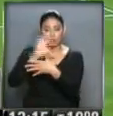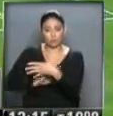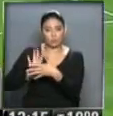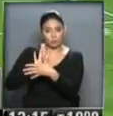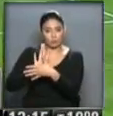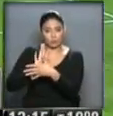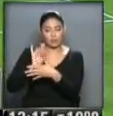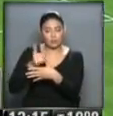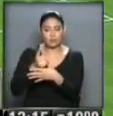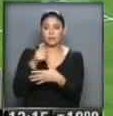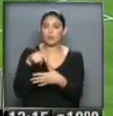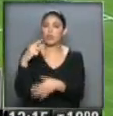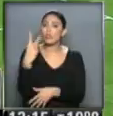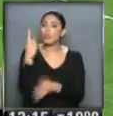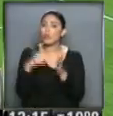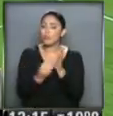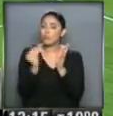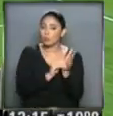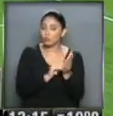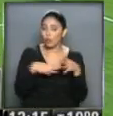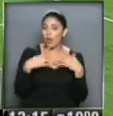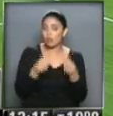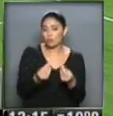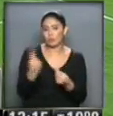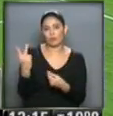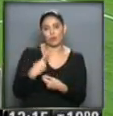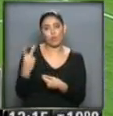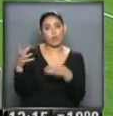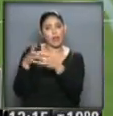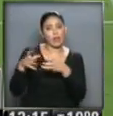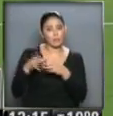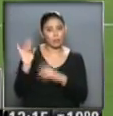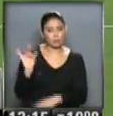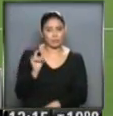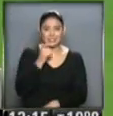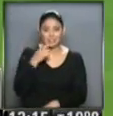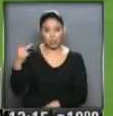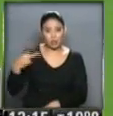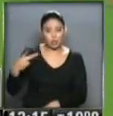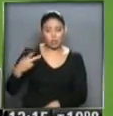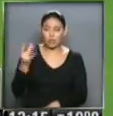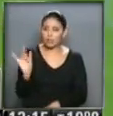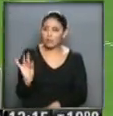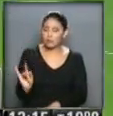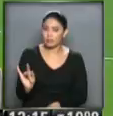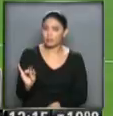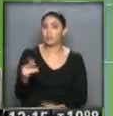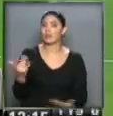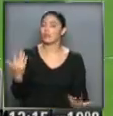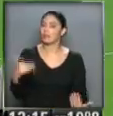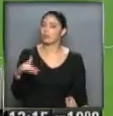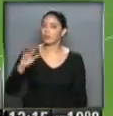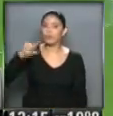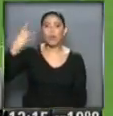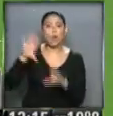Dijo, dos puntos que sirven después con rivales muy jodidos. Si Ecuador y Colombia son muy jodidos, no quiero saber lo que va a